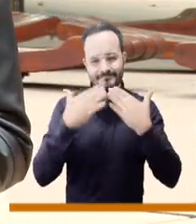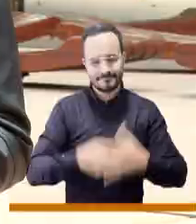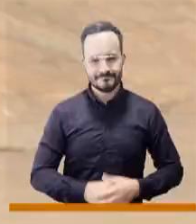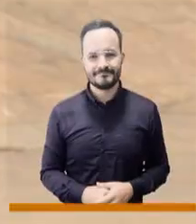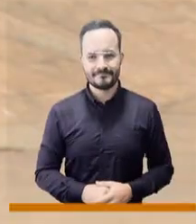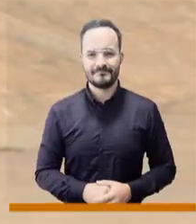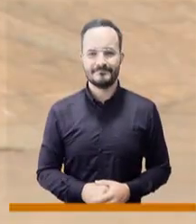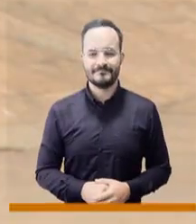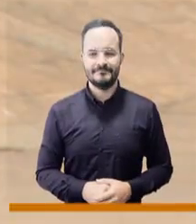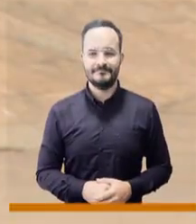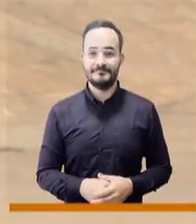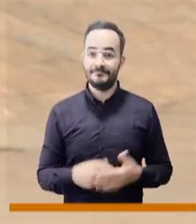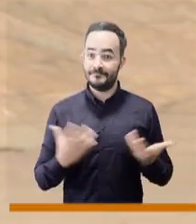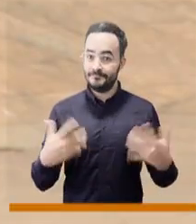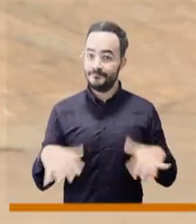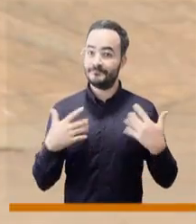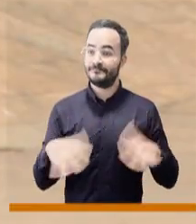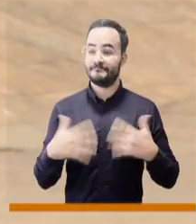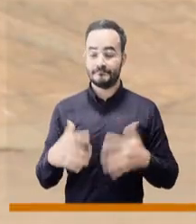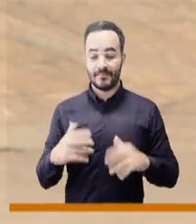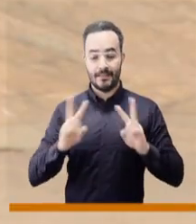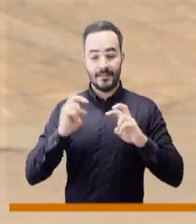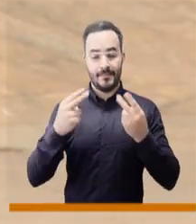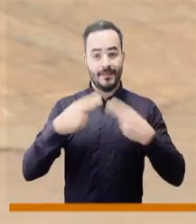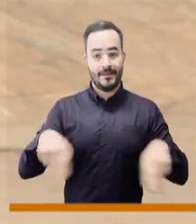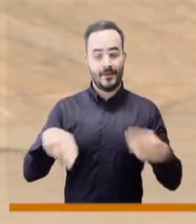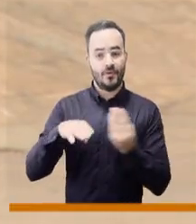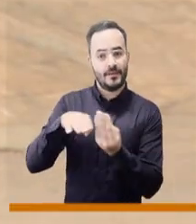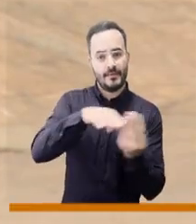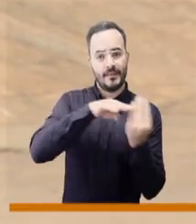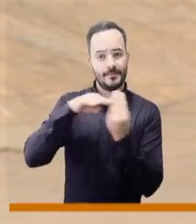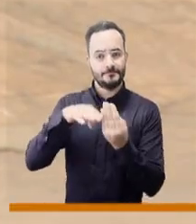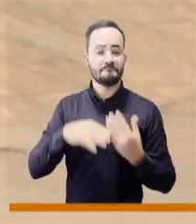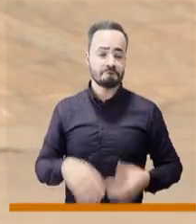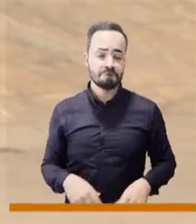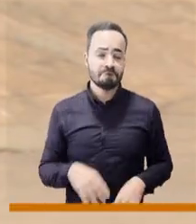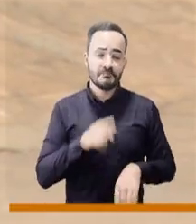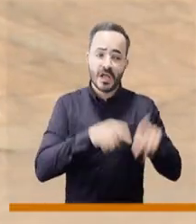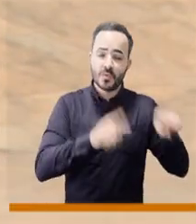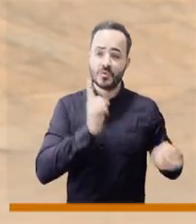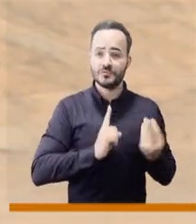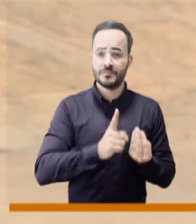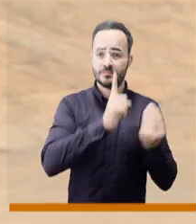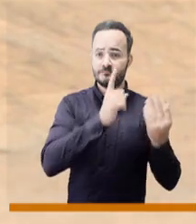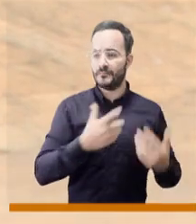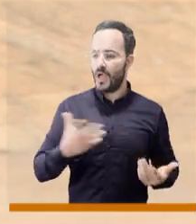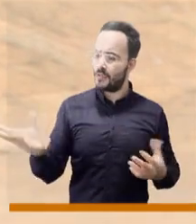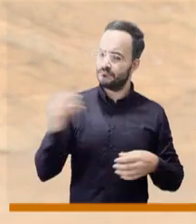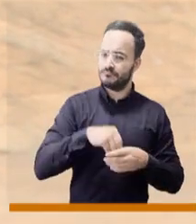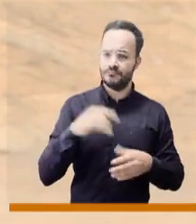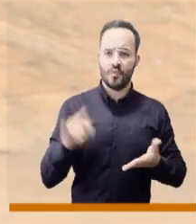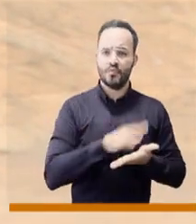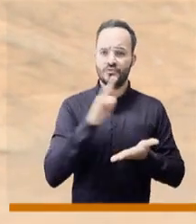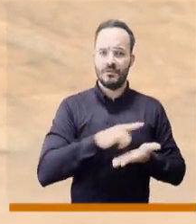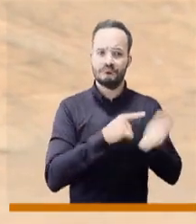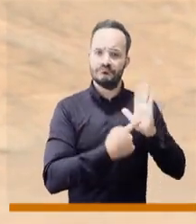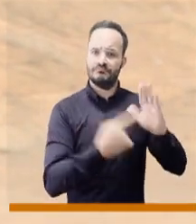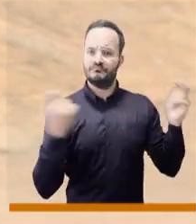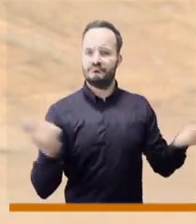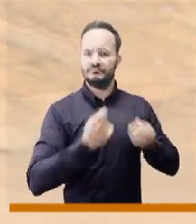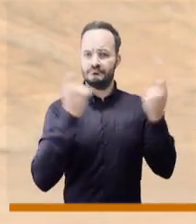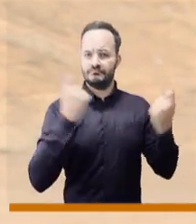semana. Bueno, y las ideas de equidad de género se han utilizado para hacer política electoral,